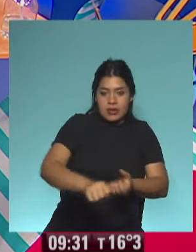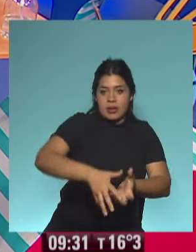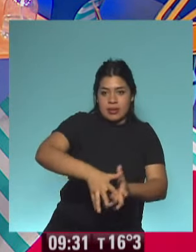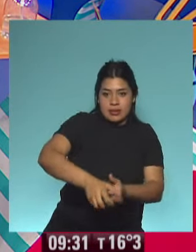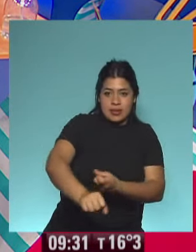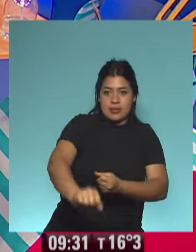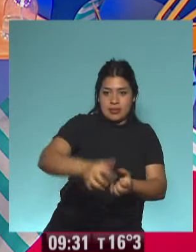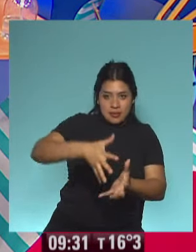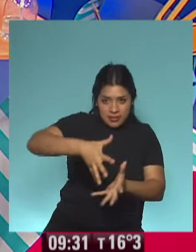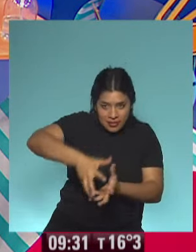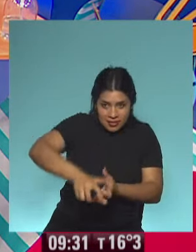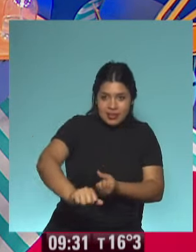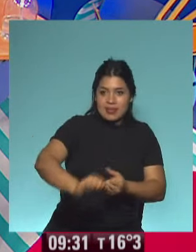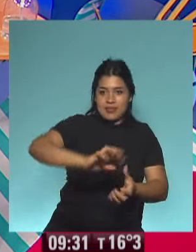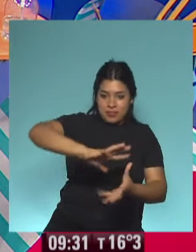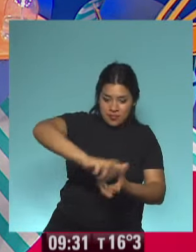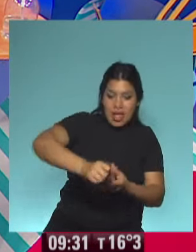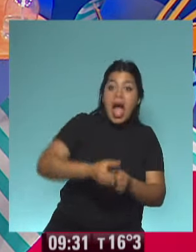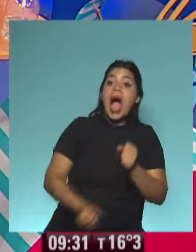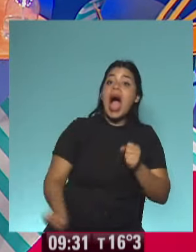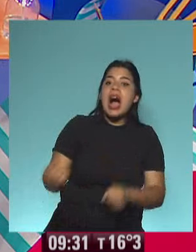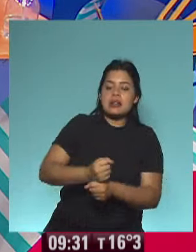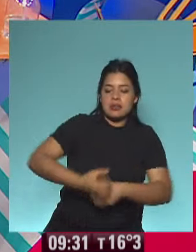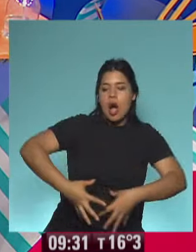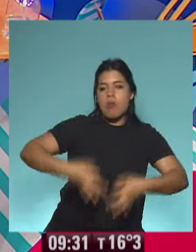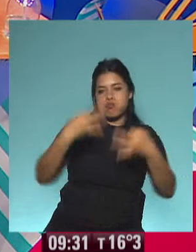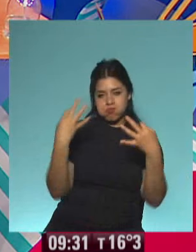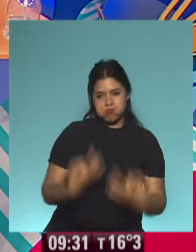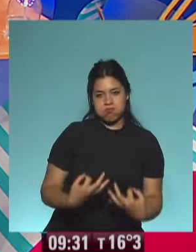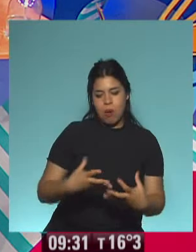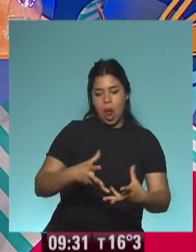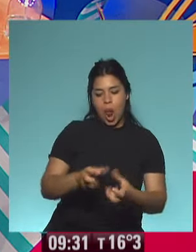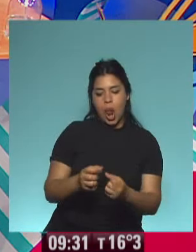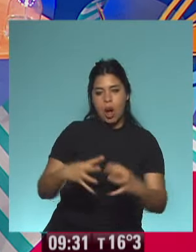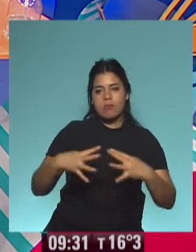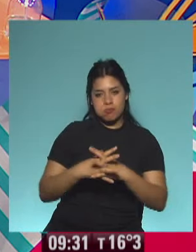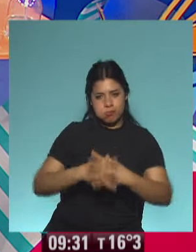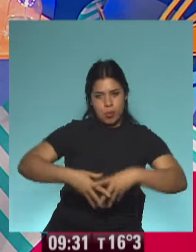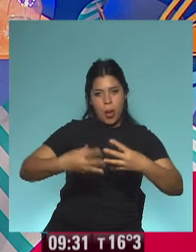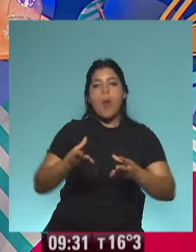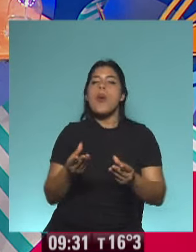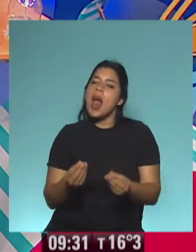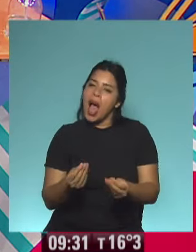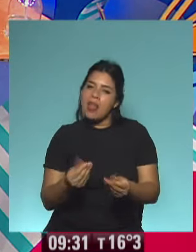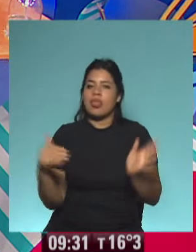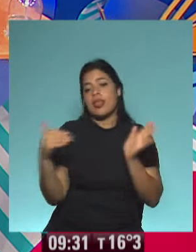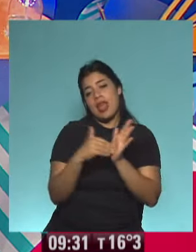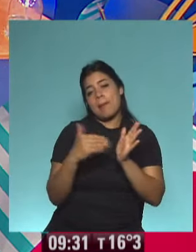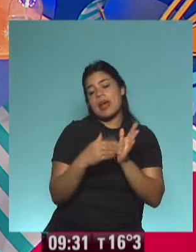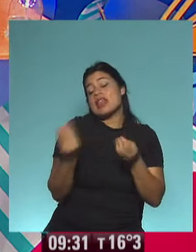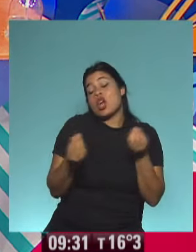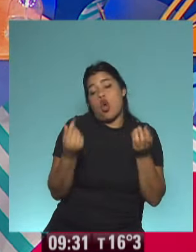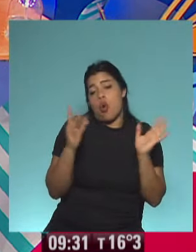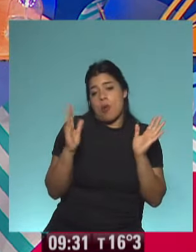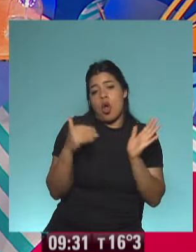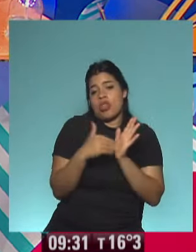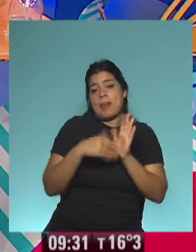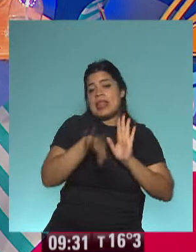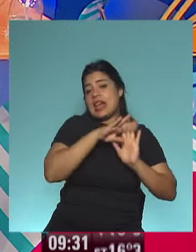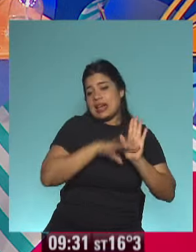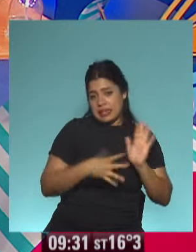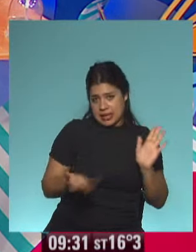golpecitos constantemente, hasta que se forme una masa livianita, pareja y blanda. Dependiendo de la masa que uno quiera hacer, va a tener